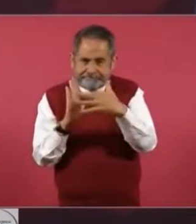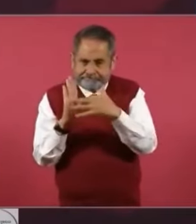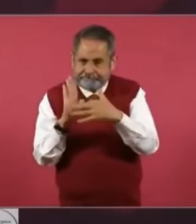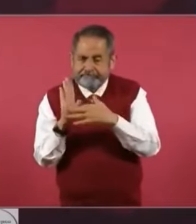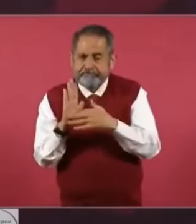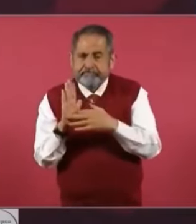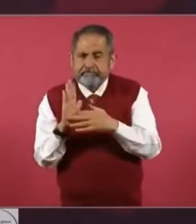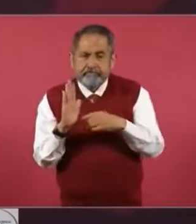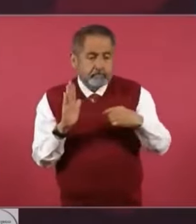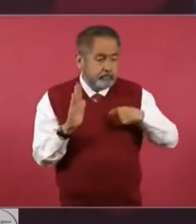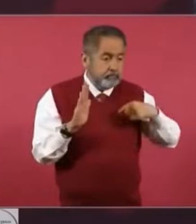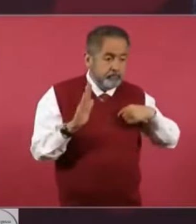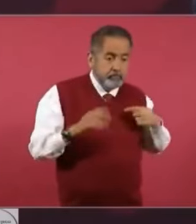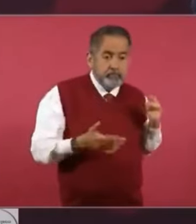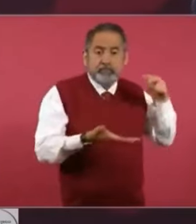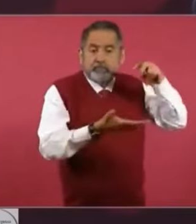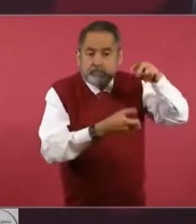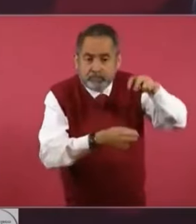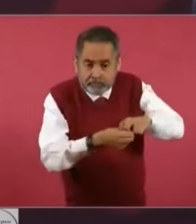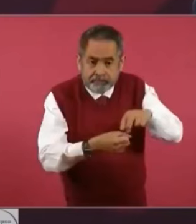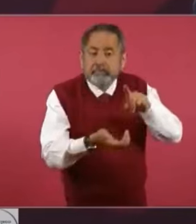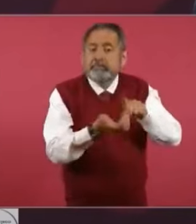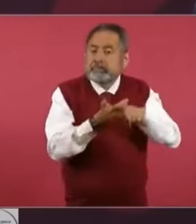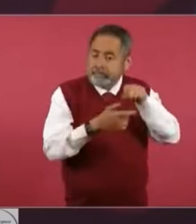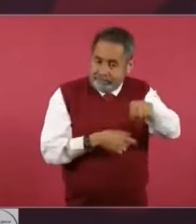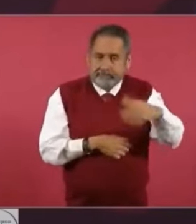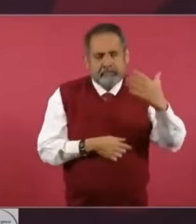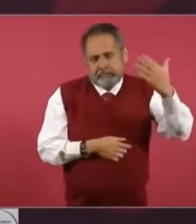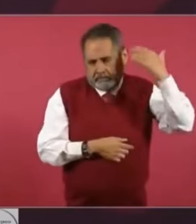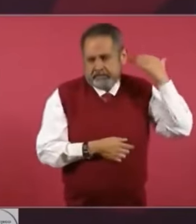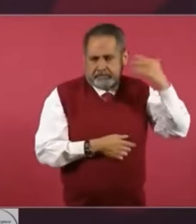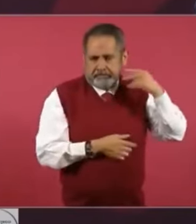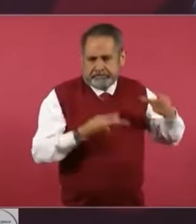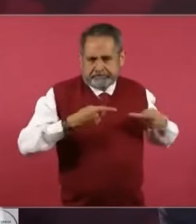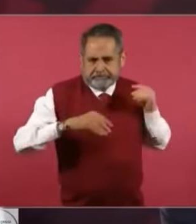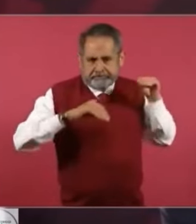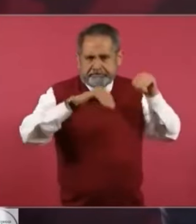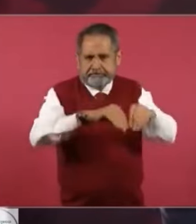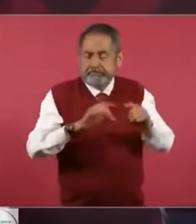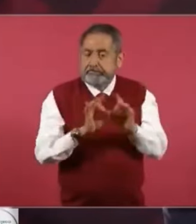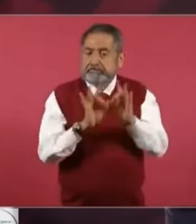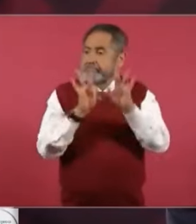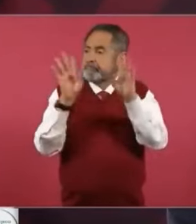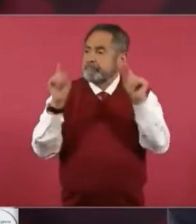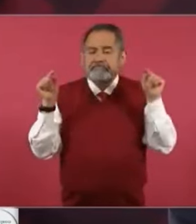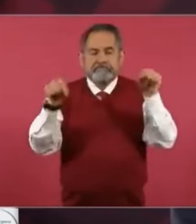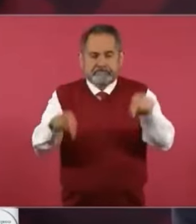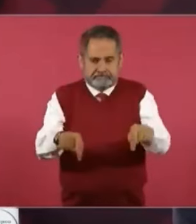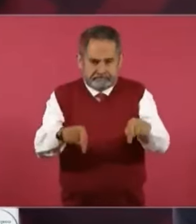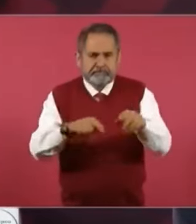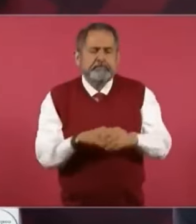nosotros estamos allá en un acto que ya estaba programado, pura casualidad,